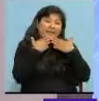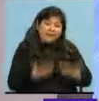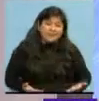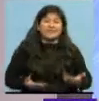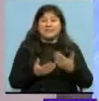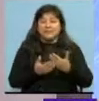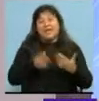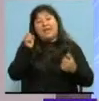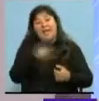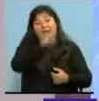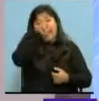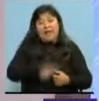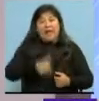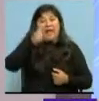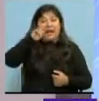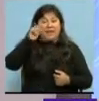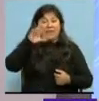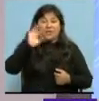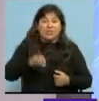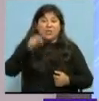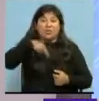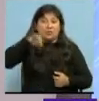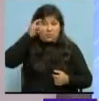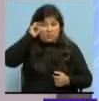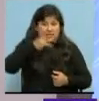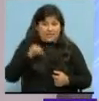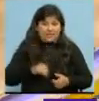álvaro núñez del ministerio de medio ambiente